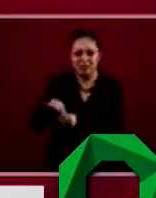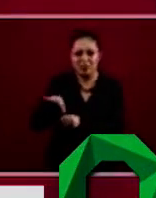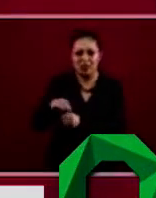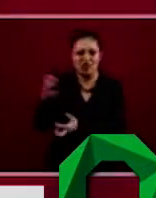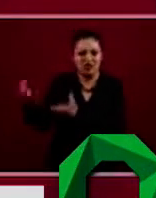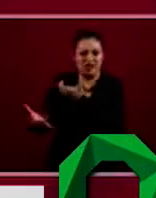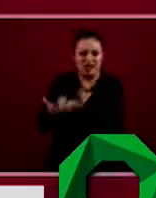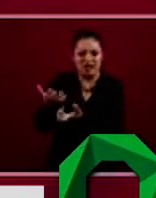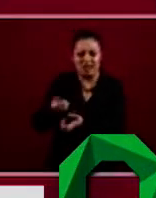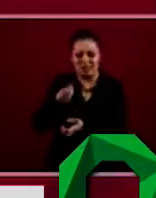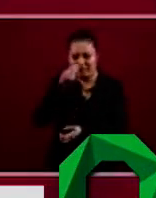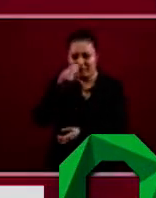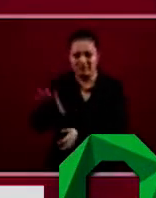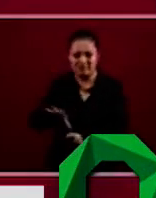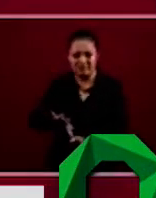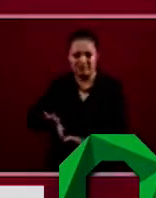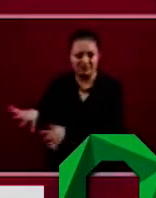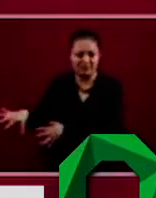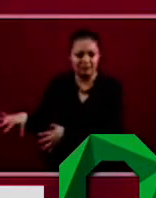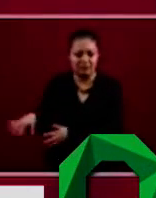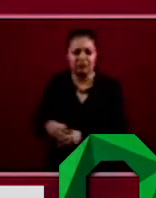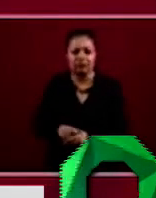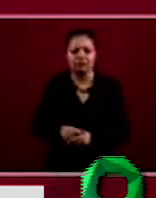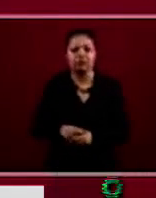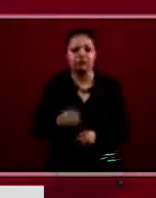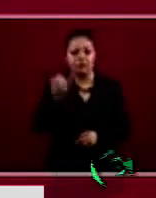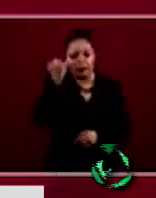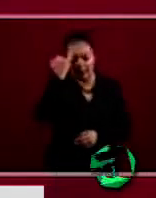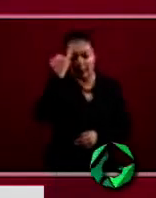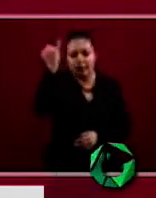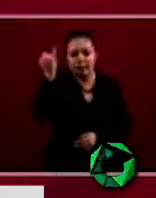Plan Fernández de Ceballos. Si alguien dice,